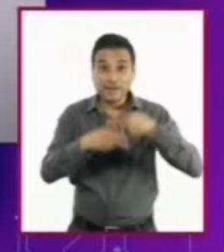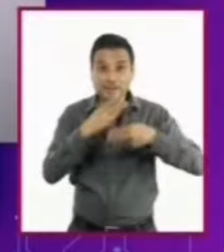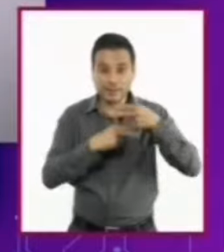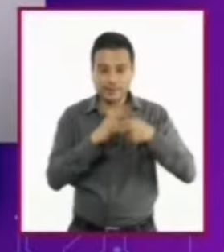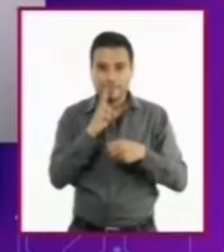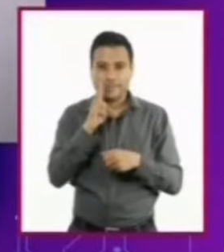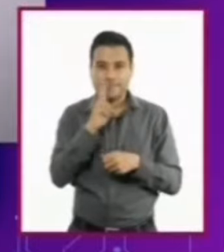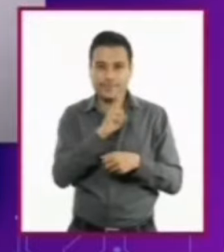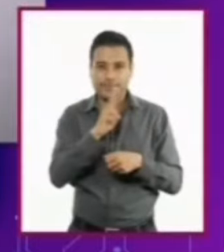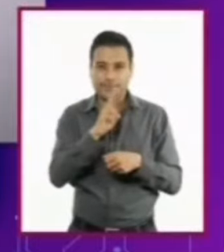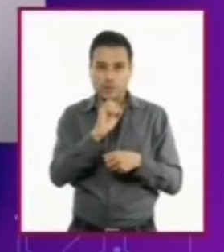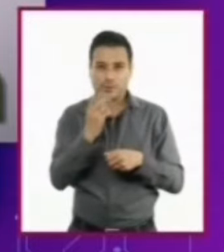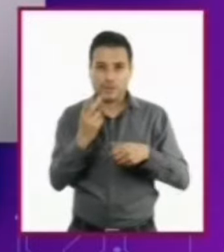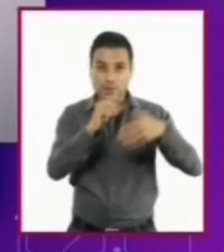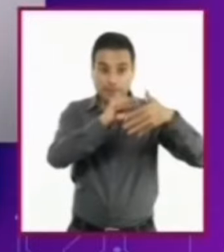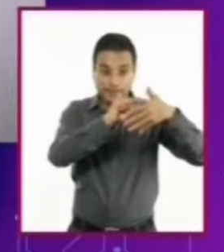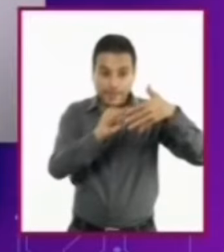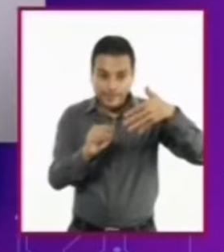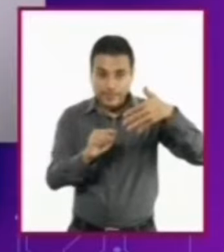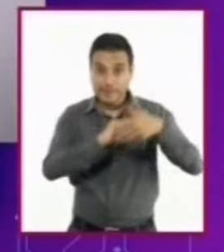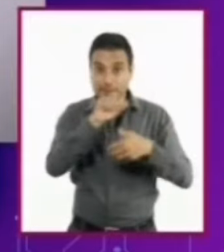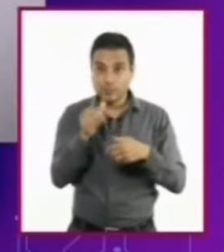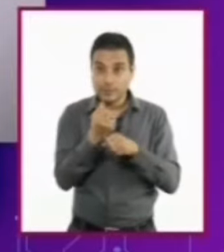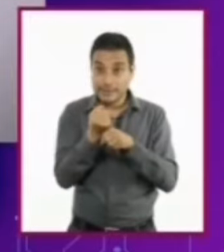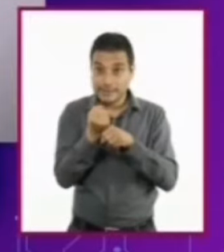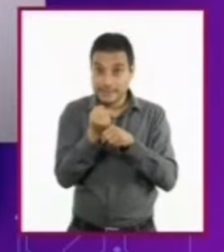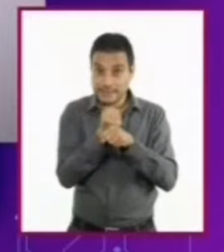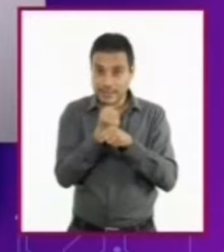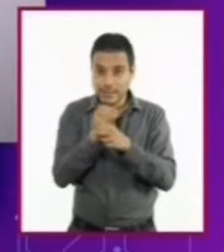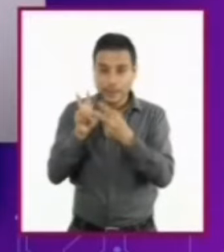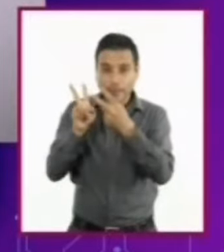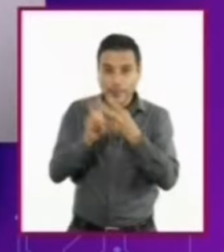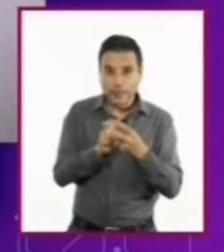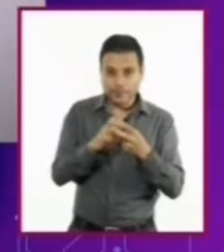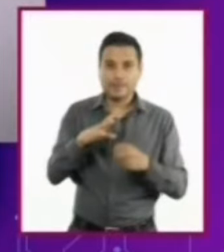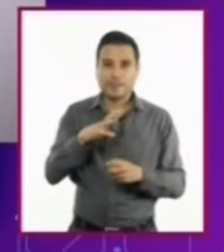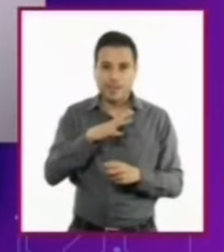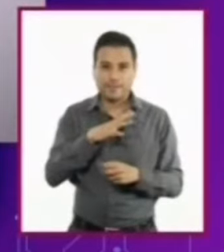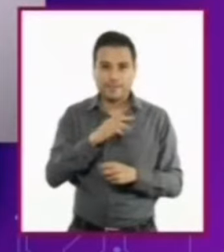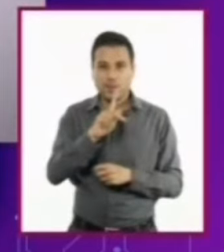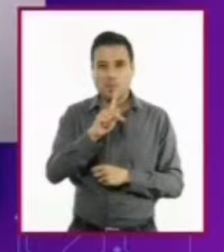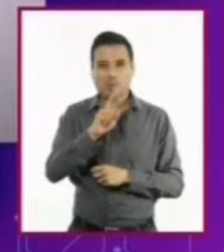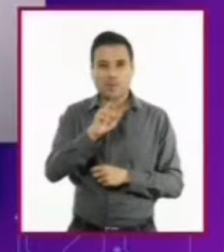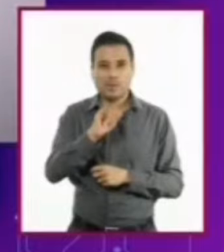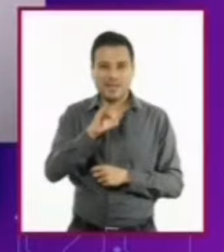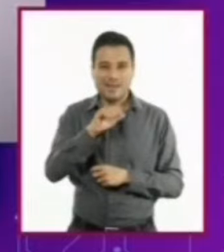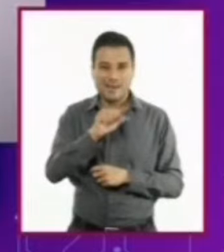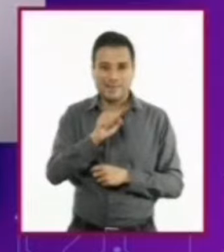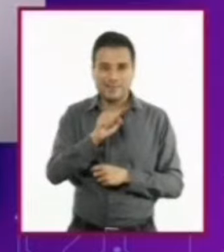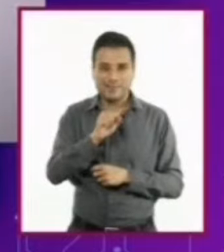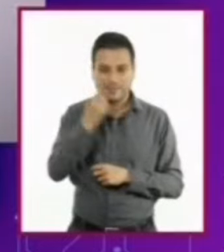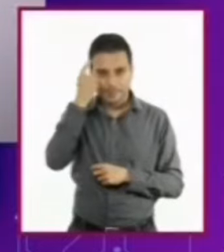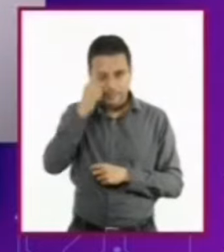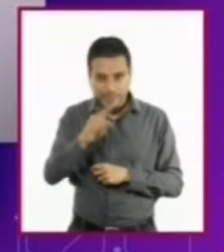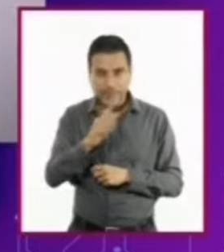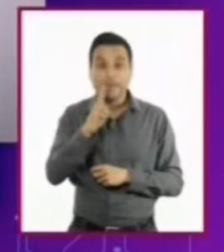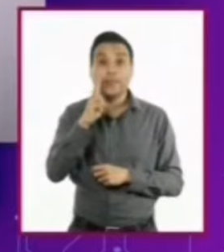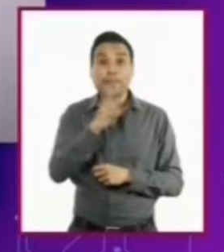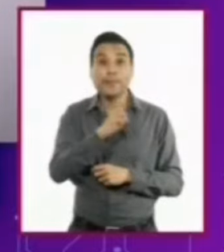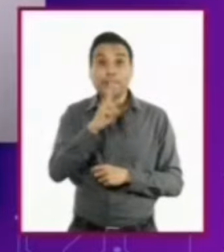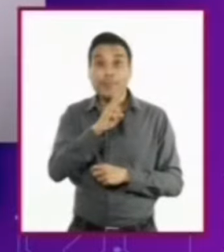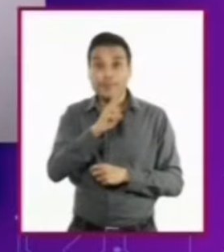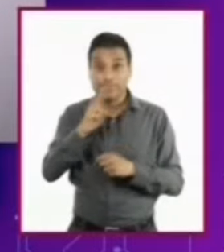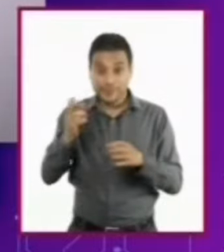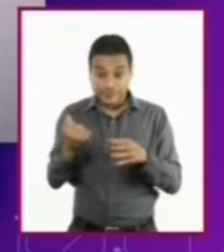pulmones y se une a la hemoglobina, que es una proteína de transporte, la cual es encargada de llevar el oxígeno a todos